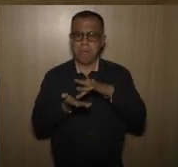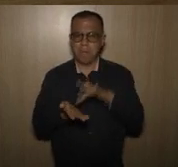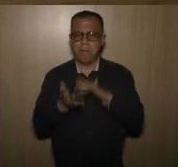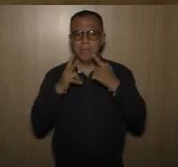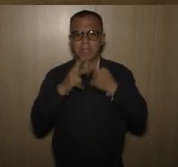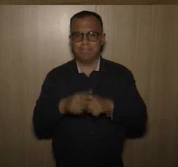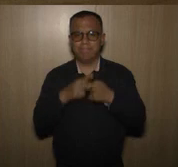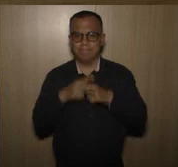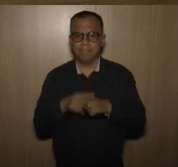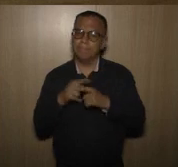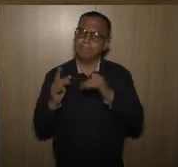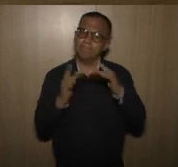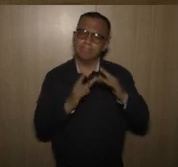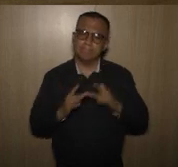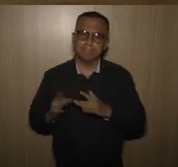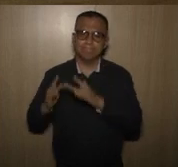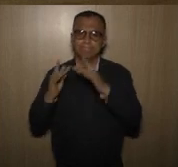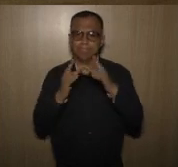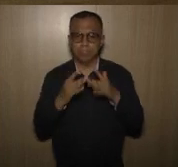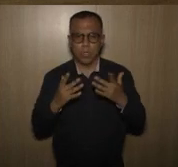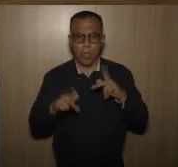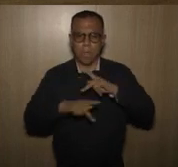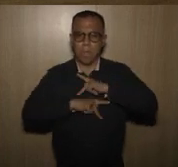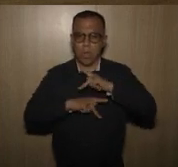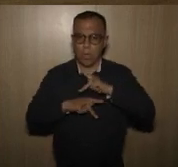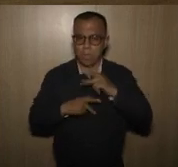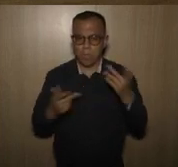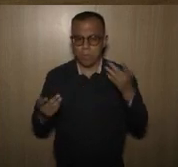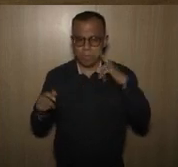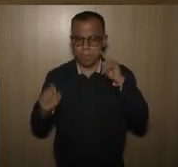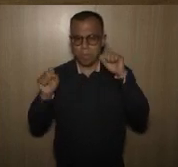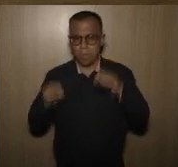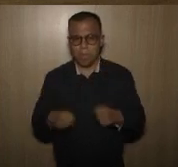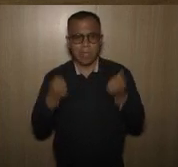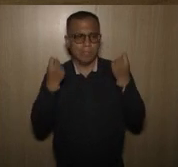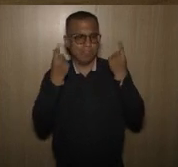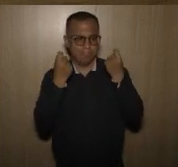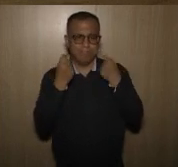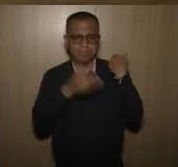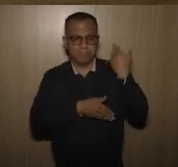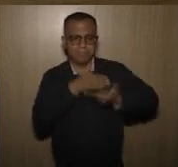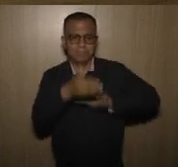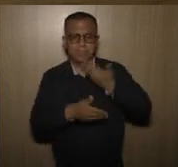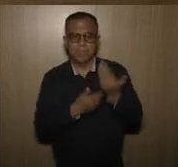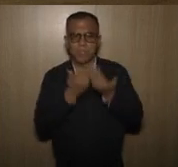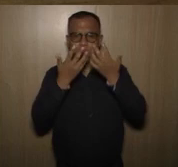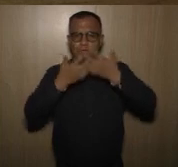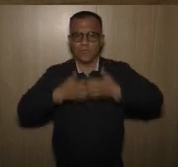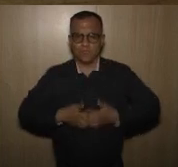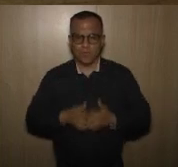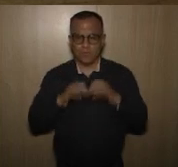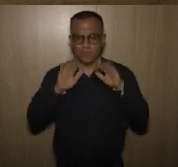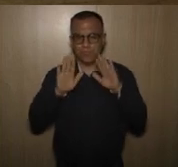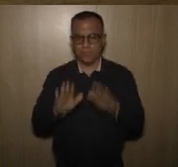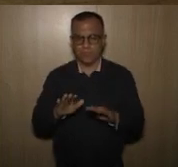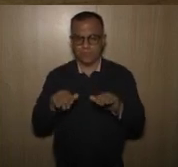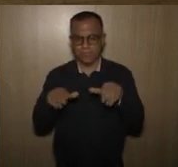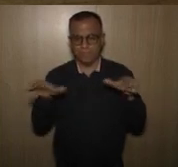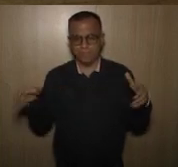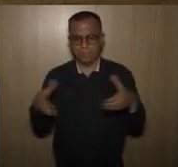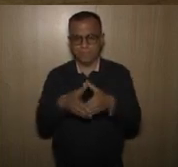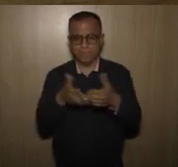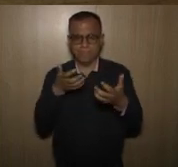talleres permitan una interacción muy personalizada y poder comprender el alcance de funcionalidad de este